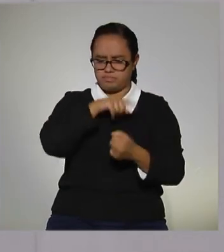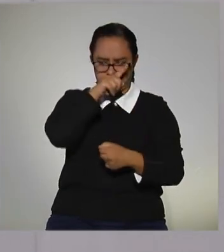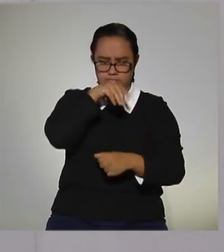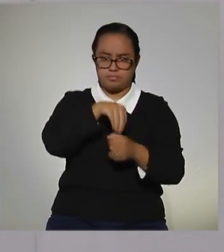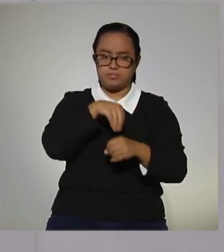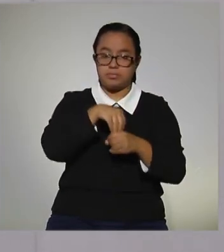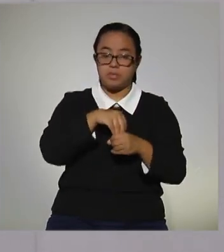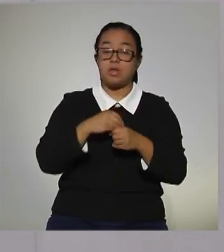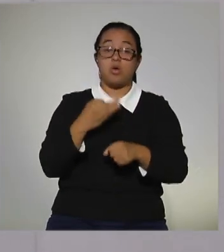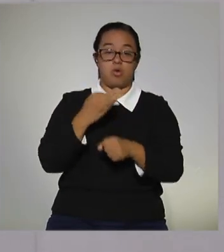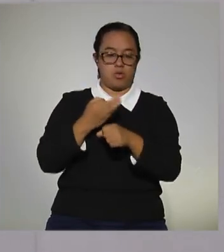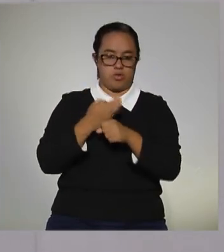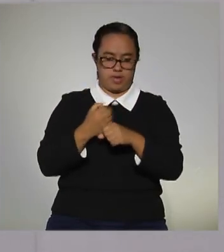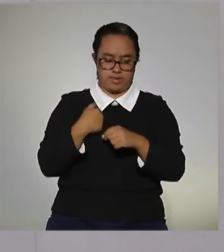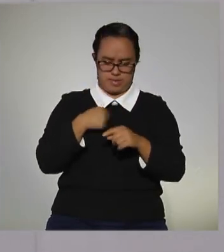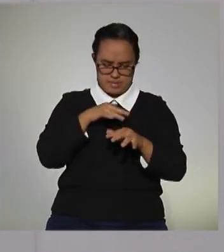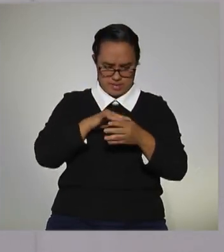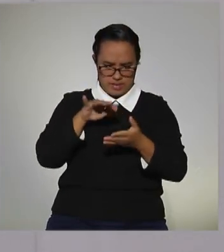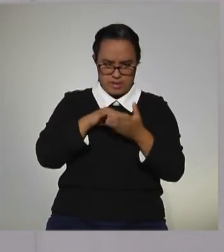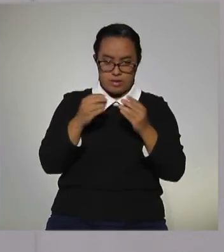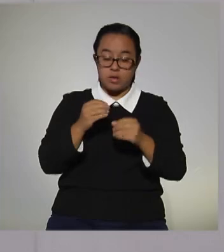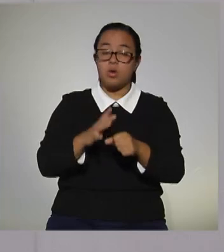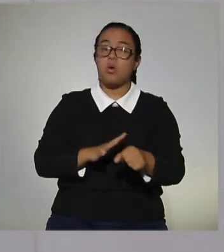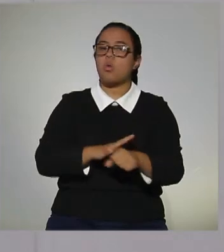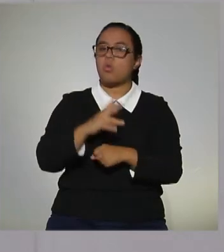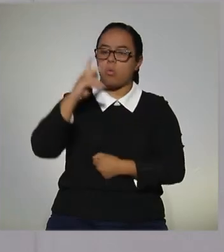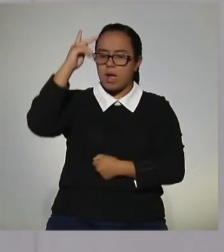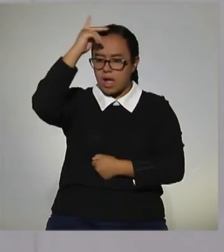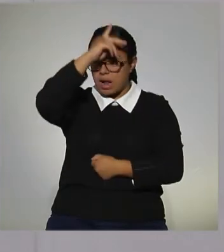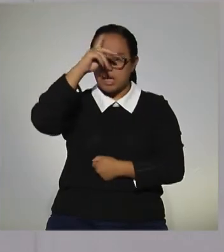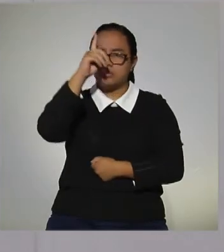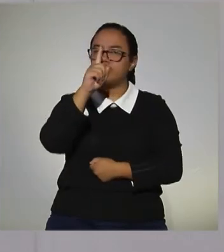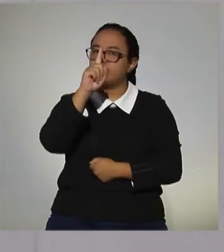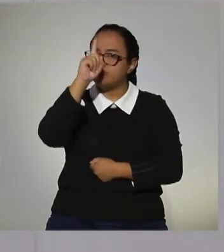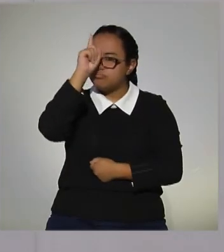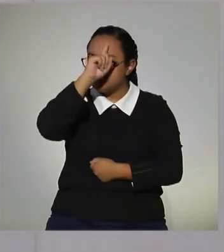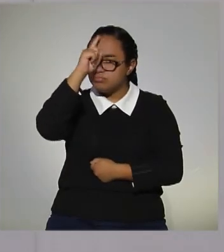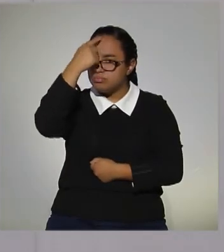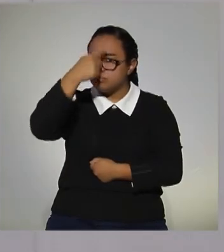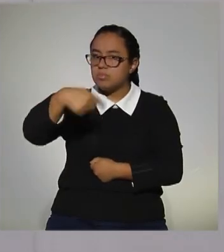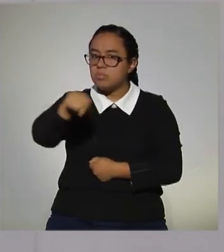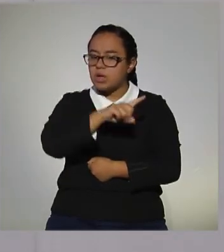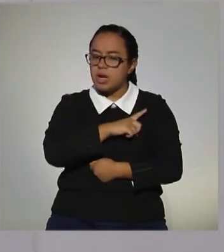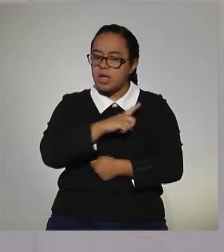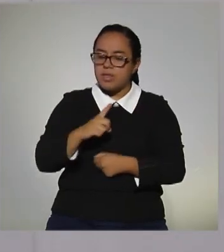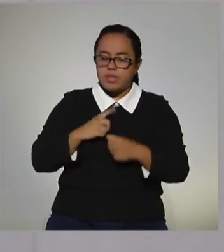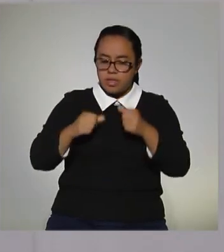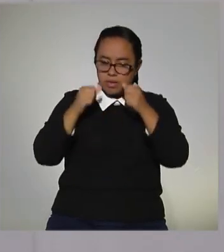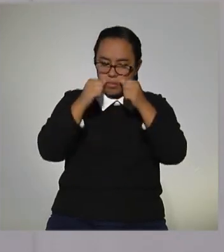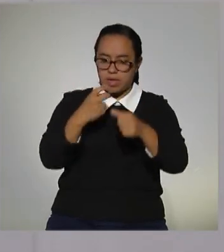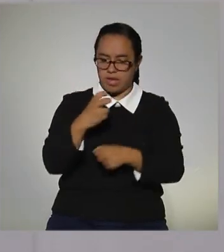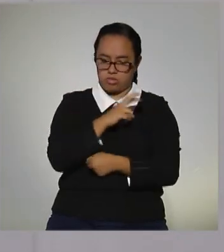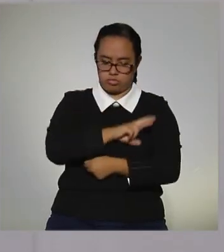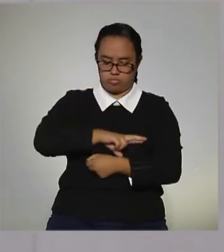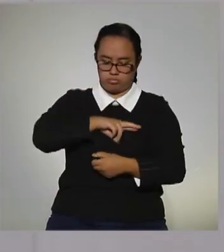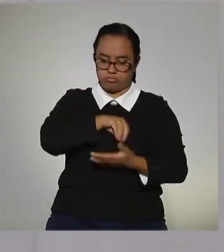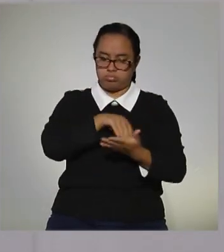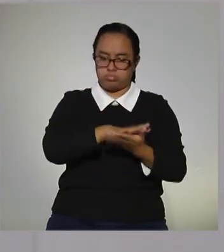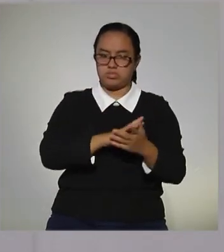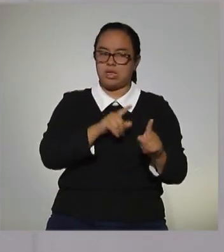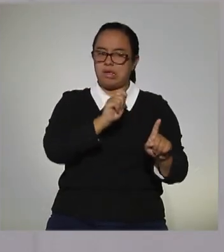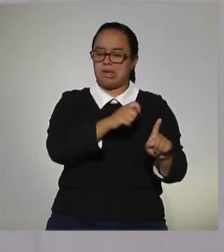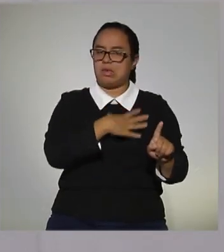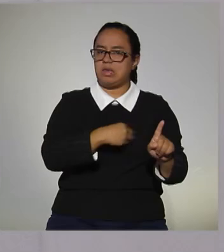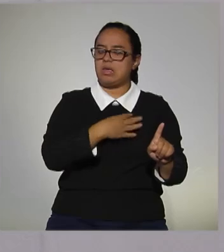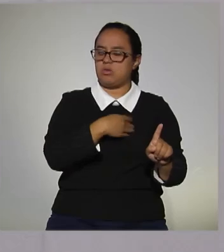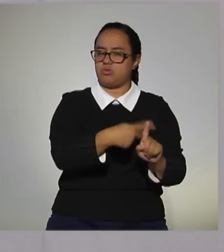varias porque van a la misma pregunta. ¿Qué terapia recomiendan para atender el resentimiento de los hijos? De Veracruz